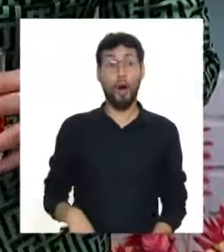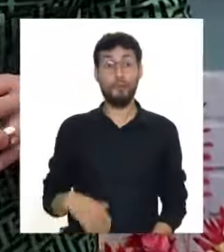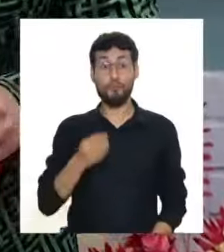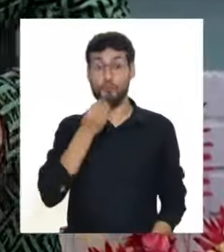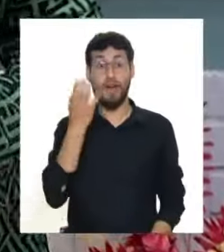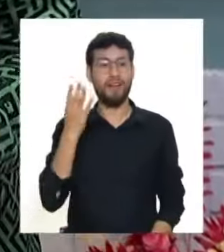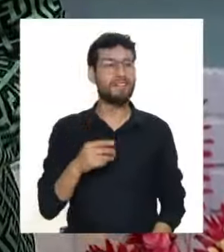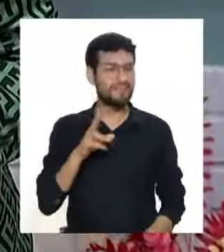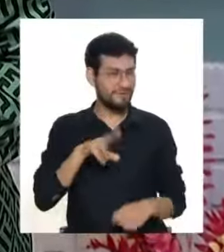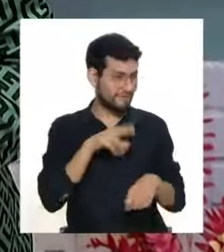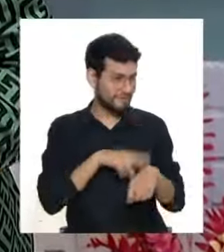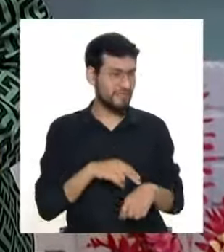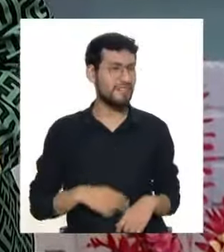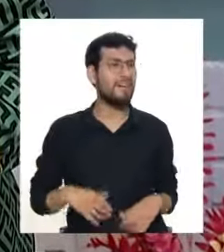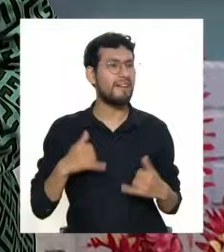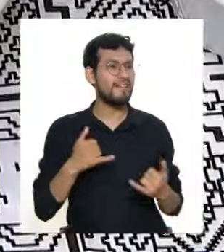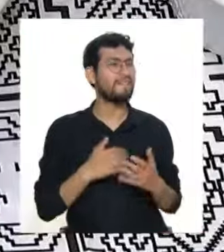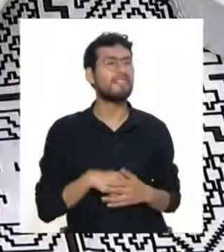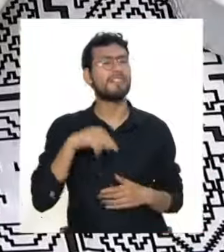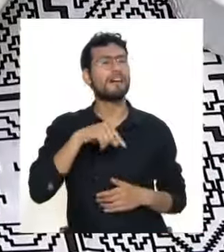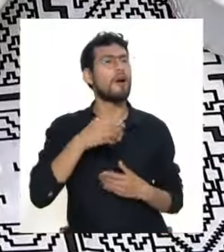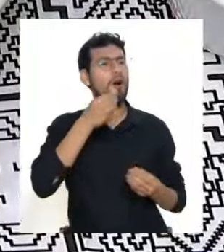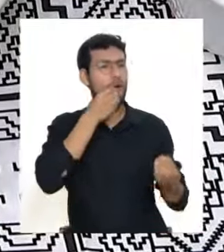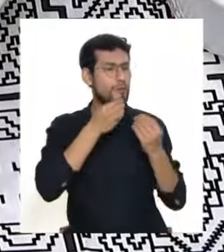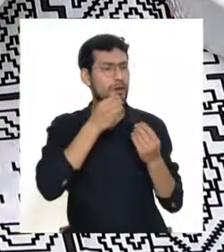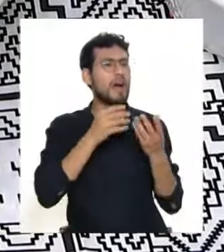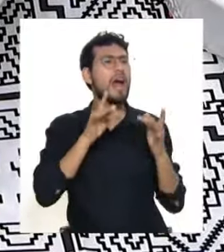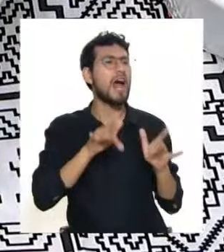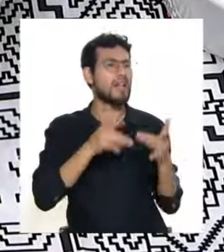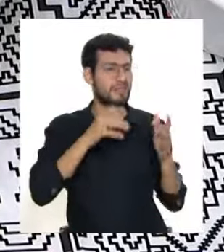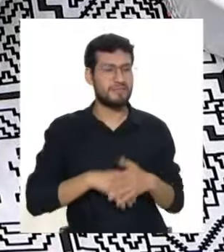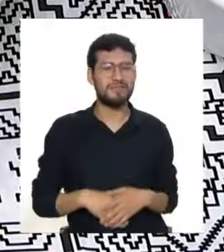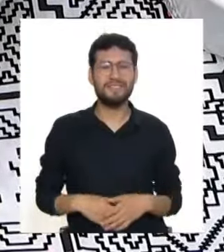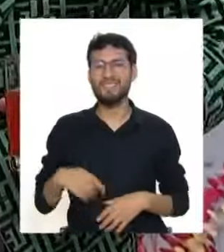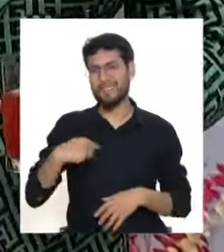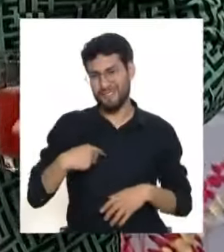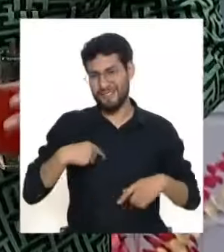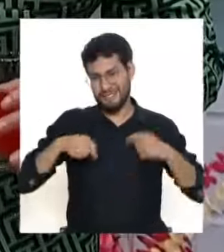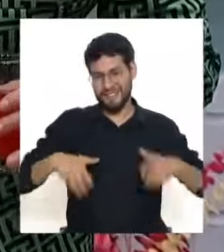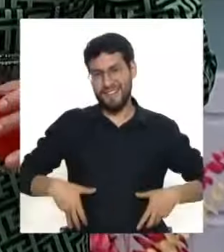Todo natural. Acá es una comida light. Pero mira, solo el cocinero no va a estar gordo.